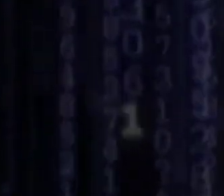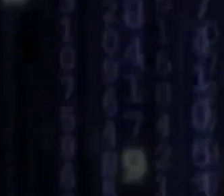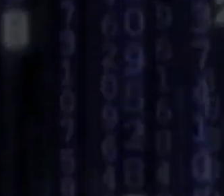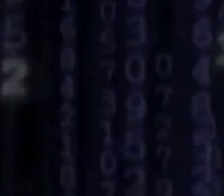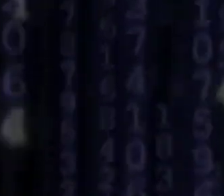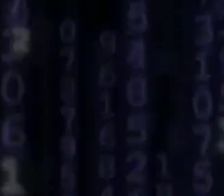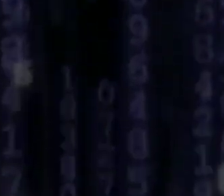ah